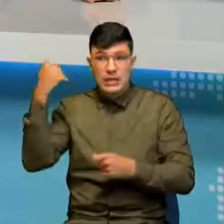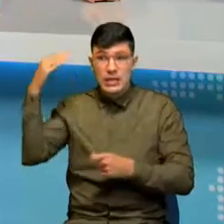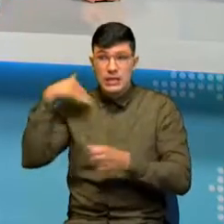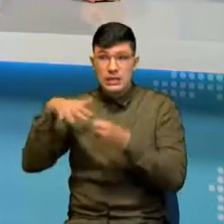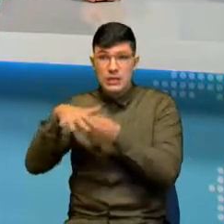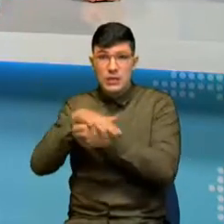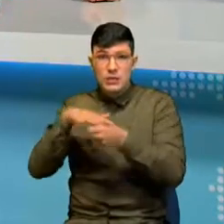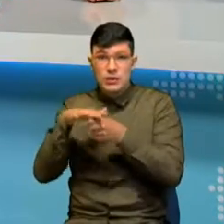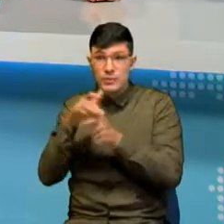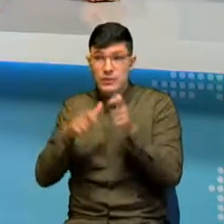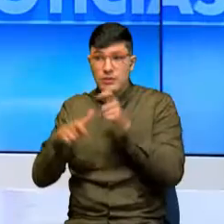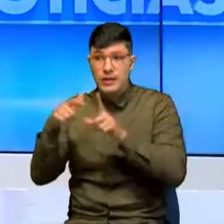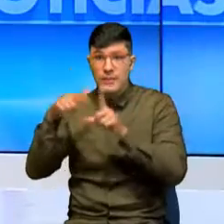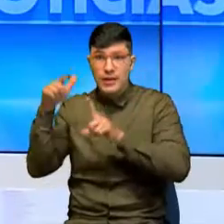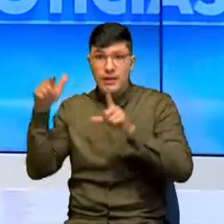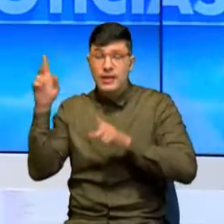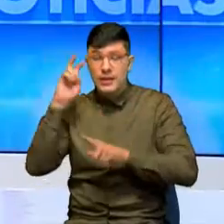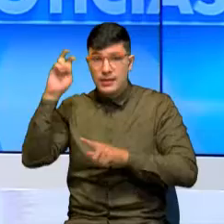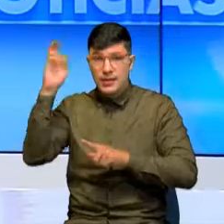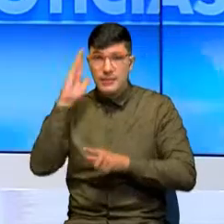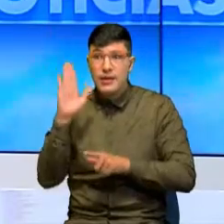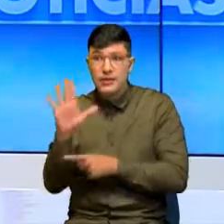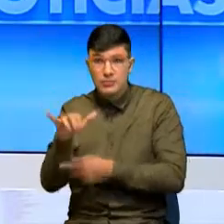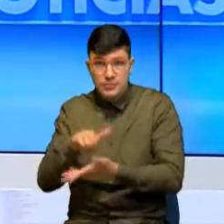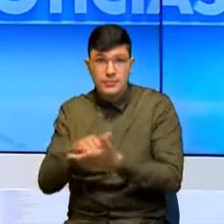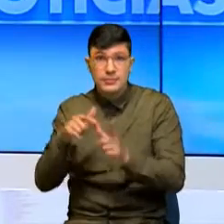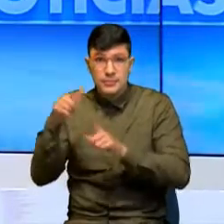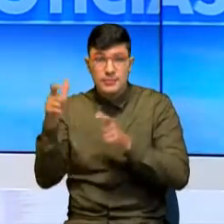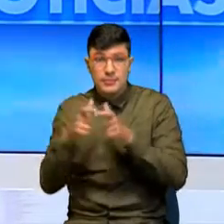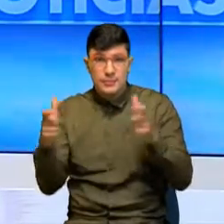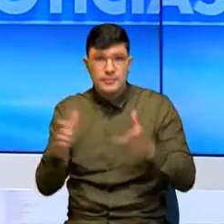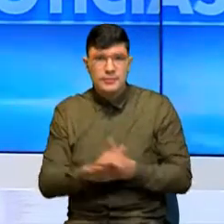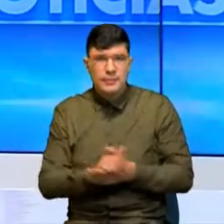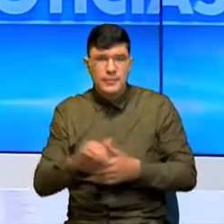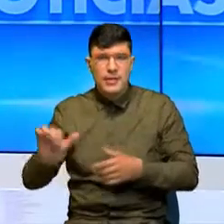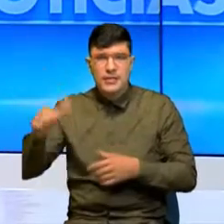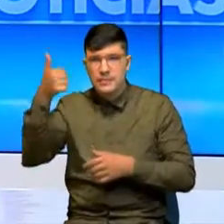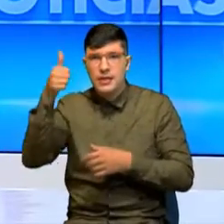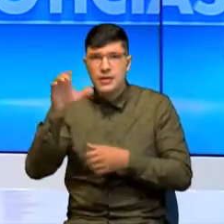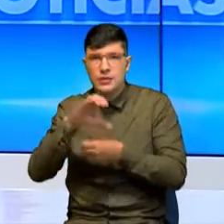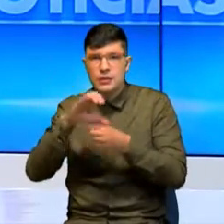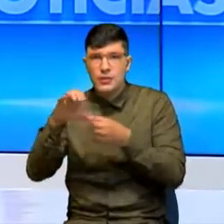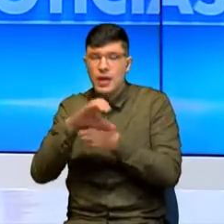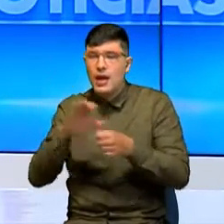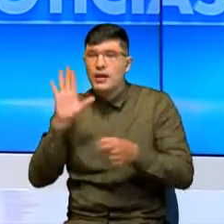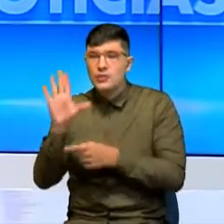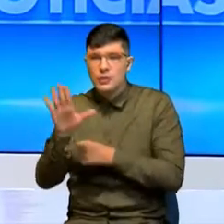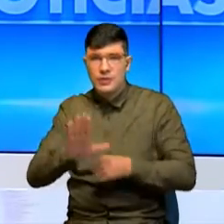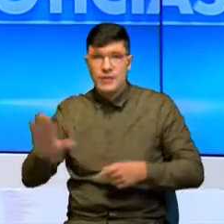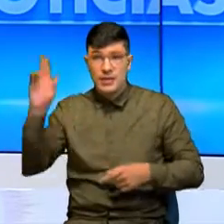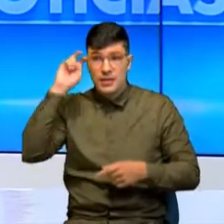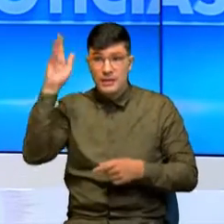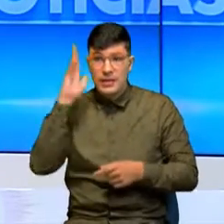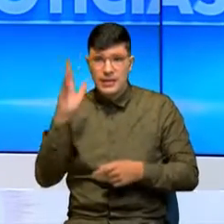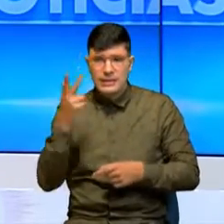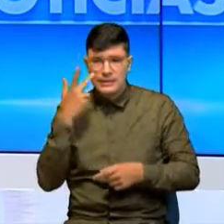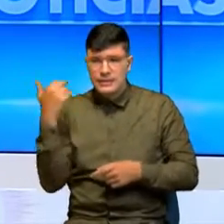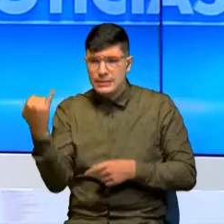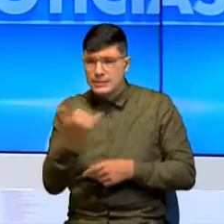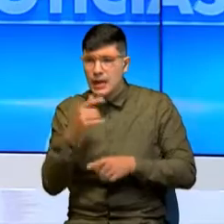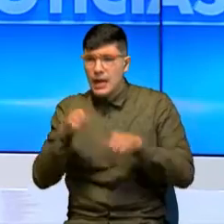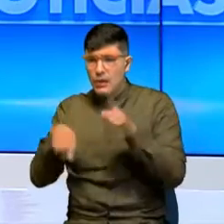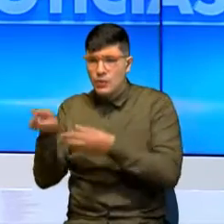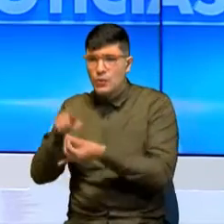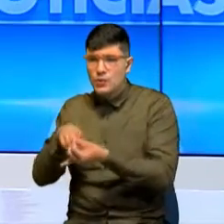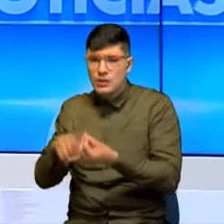santander mariángel pues las principales ciudades del departamento registran casos lamentables de trata de personas danilo coronel cuál